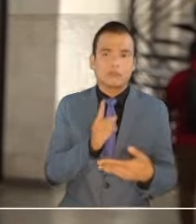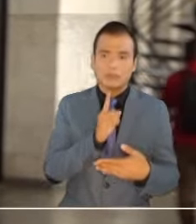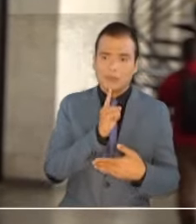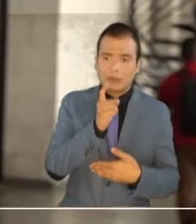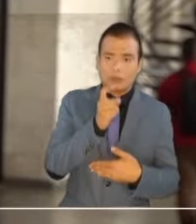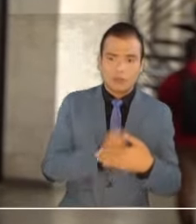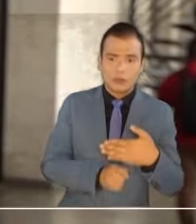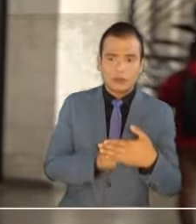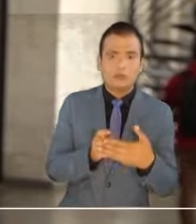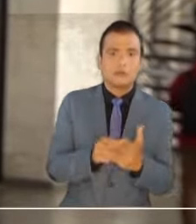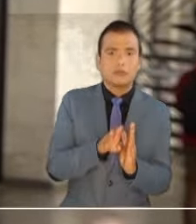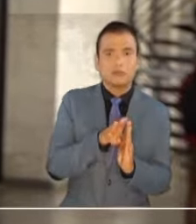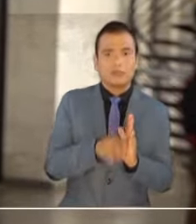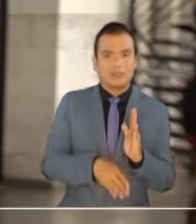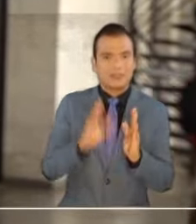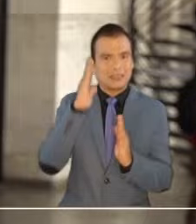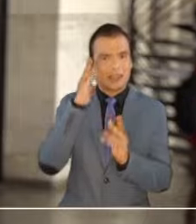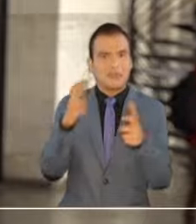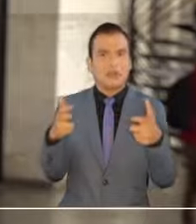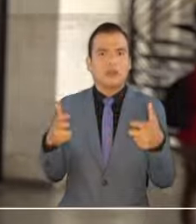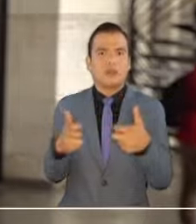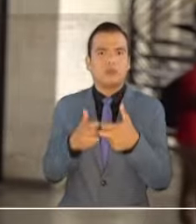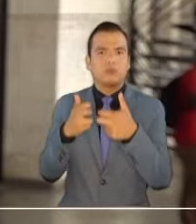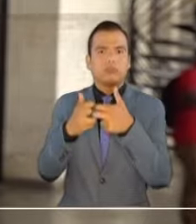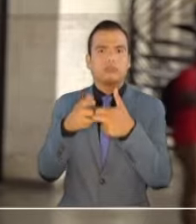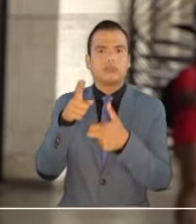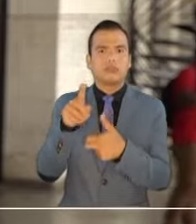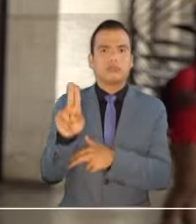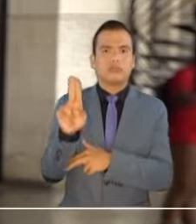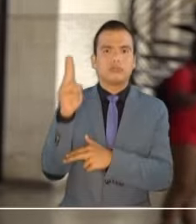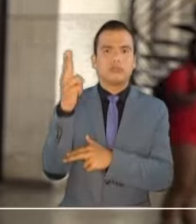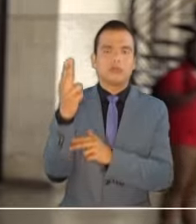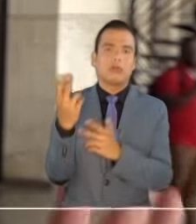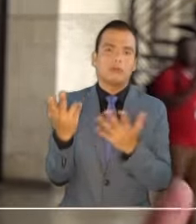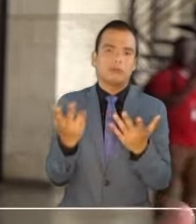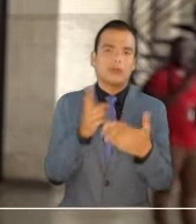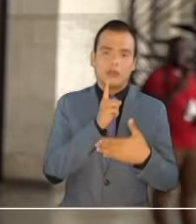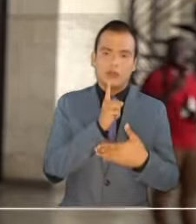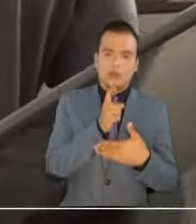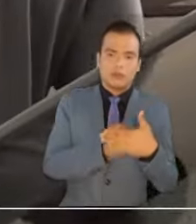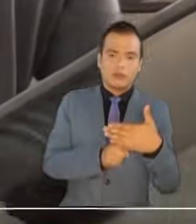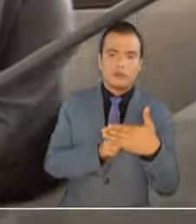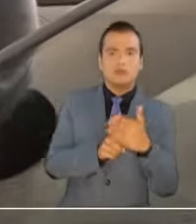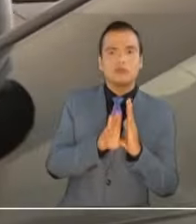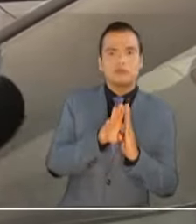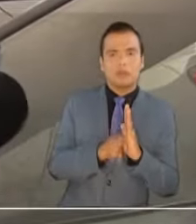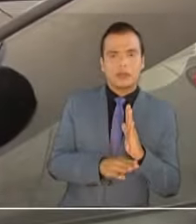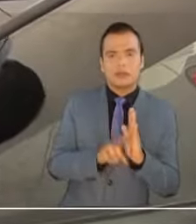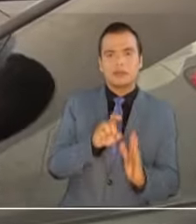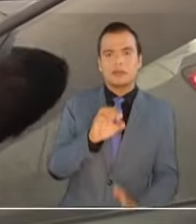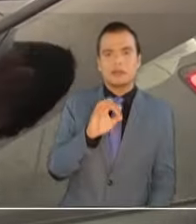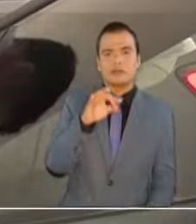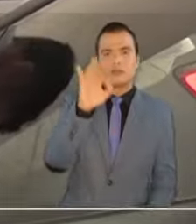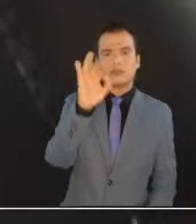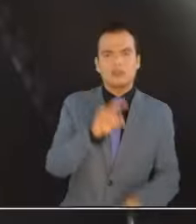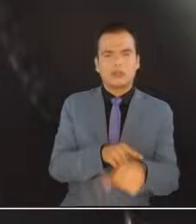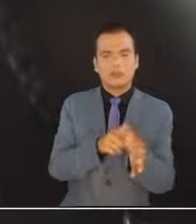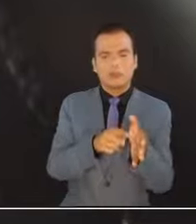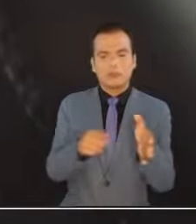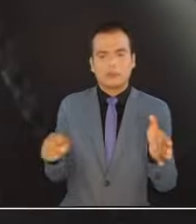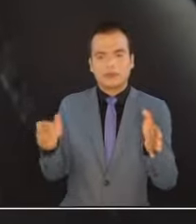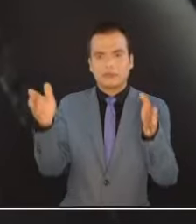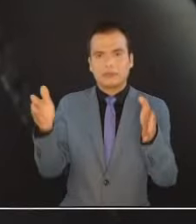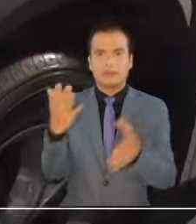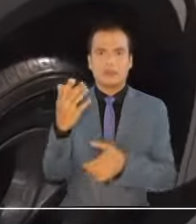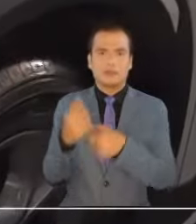nuevas, tengo un descuento del 60% del valor del impuesto durante 5 años. Entre enero y julio de este 2024 se ha